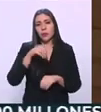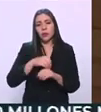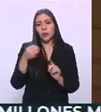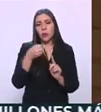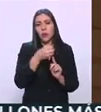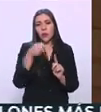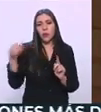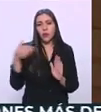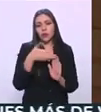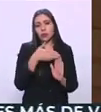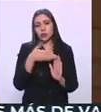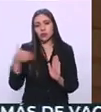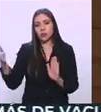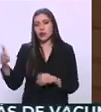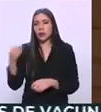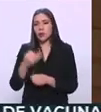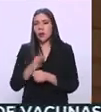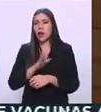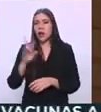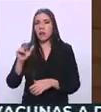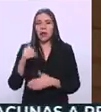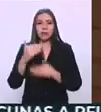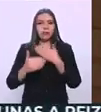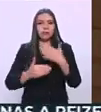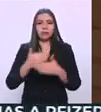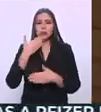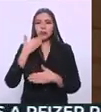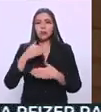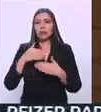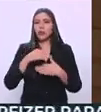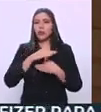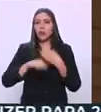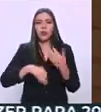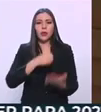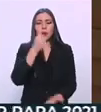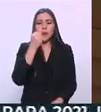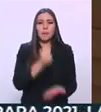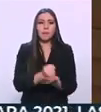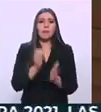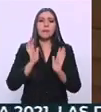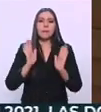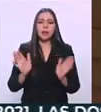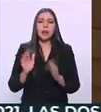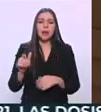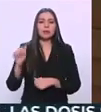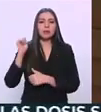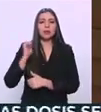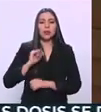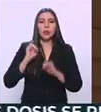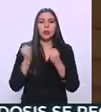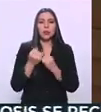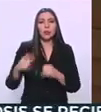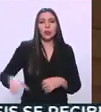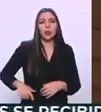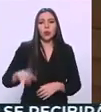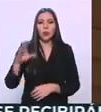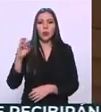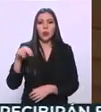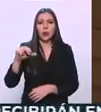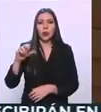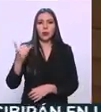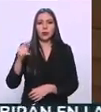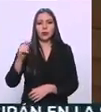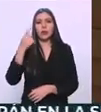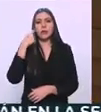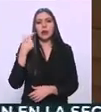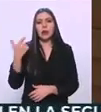estos mecanismos que ya estamos muy avanzados, ya están todos aprobados por Junta de Gobierno de CONACYT para su extinción, para transferir